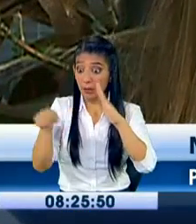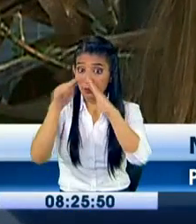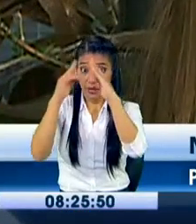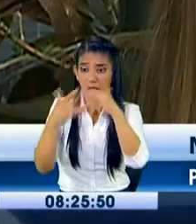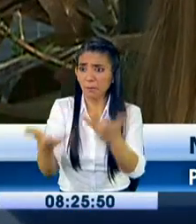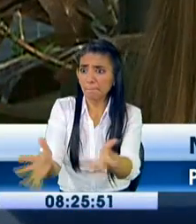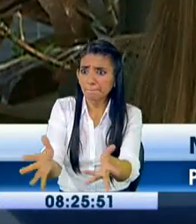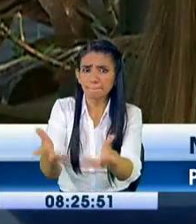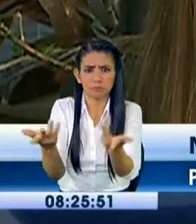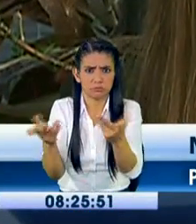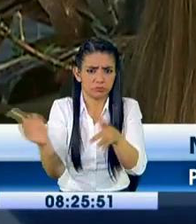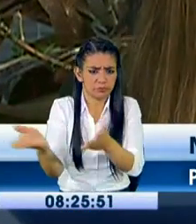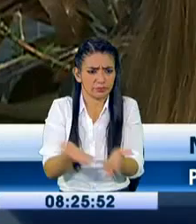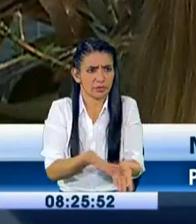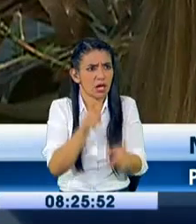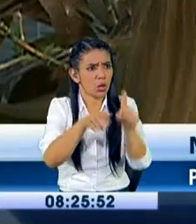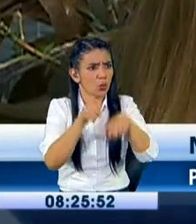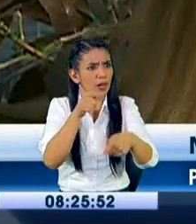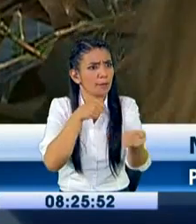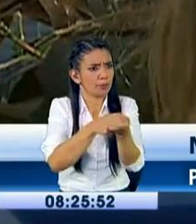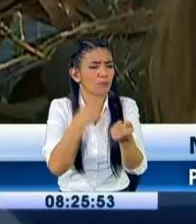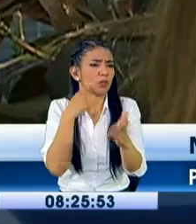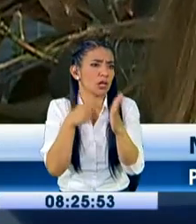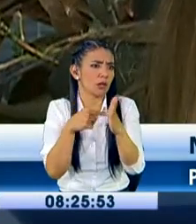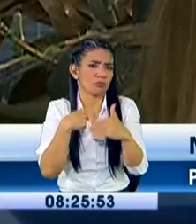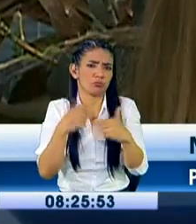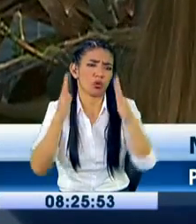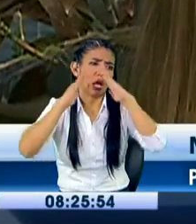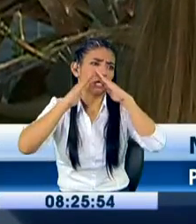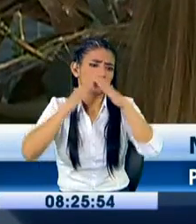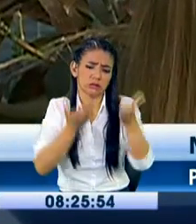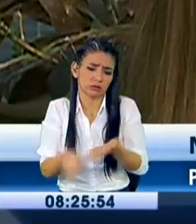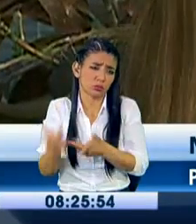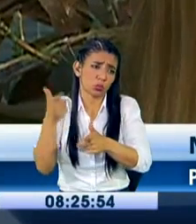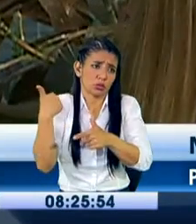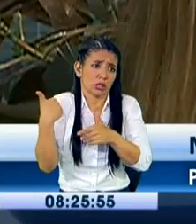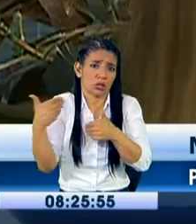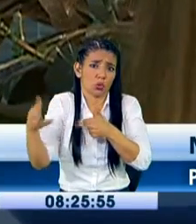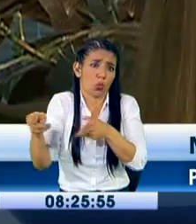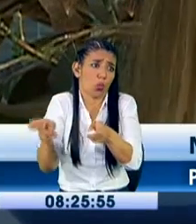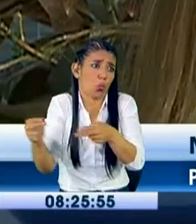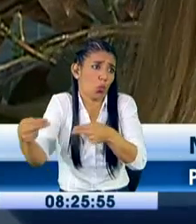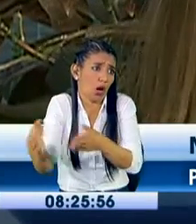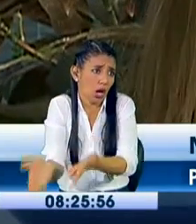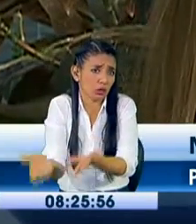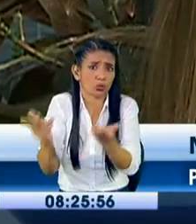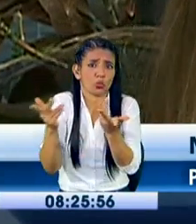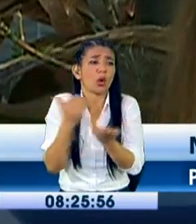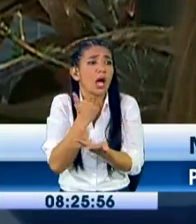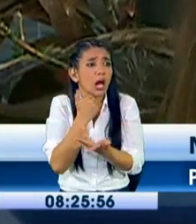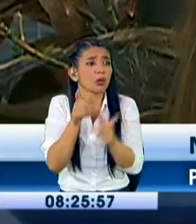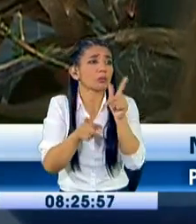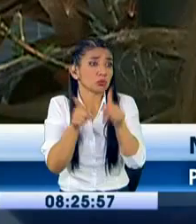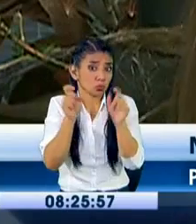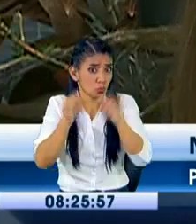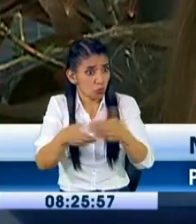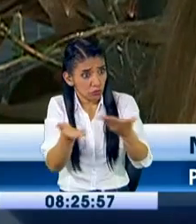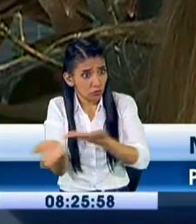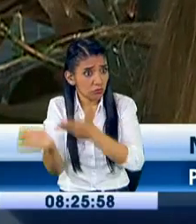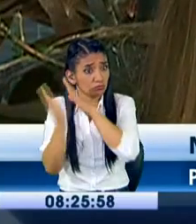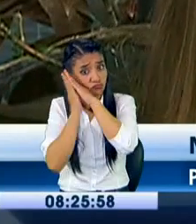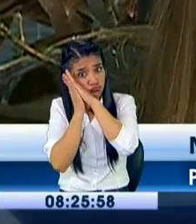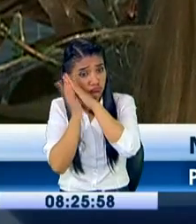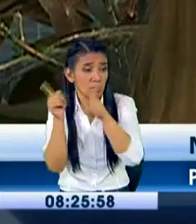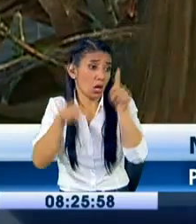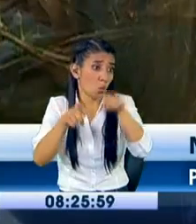albergue. Entonces, también dar acogimiento a mascotas es bien importante en el distrito. Si usted quiere sumarse a esta idea solidaria, lo